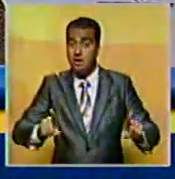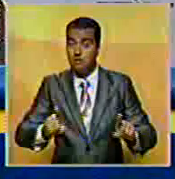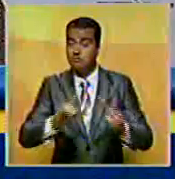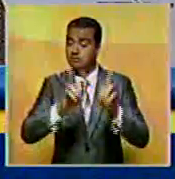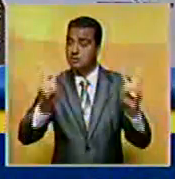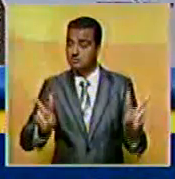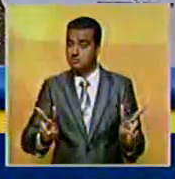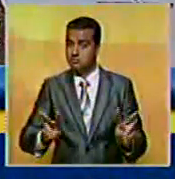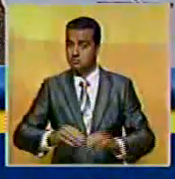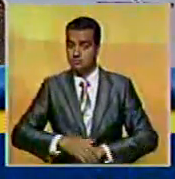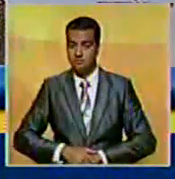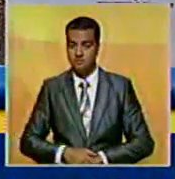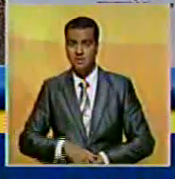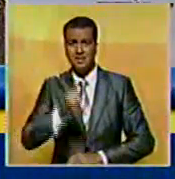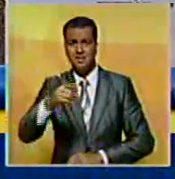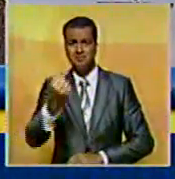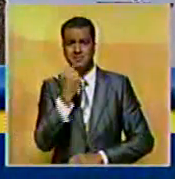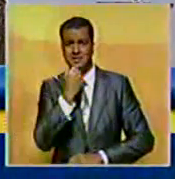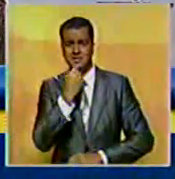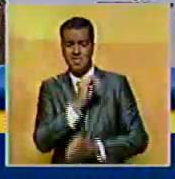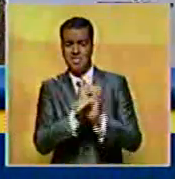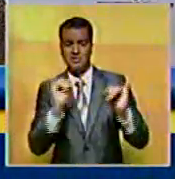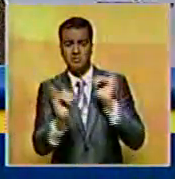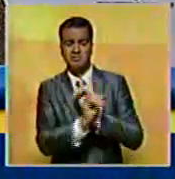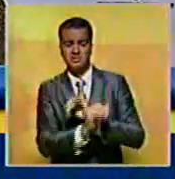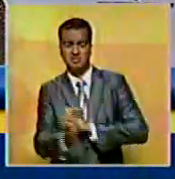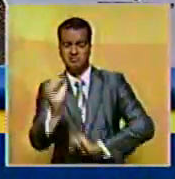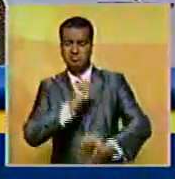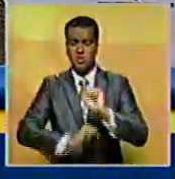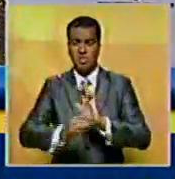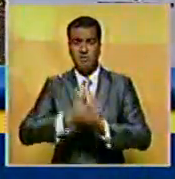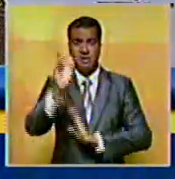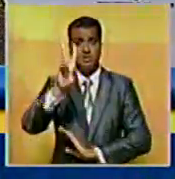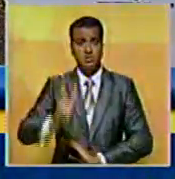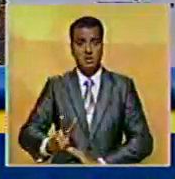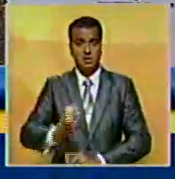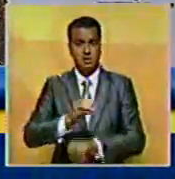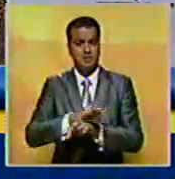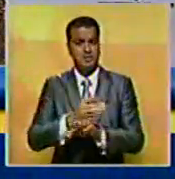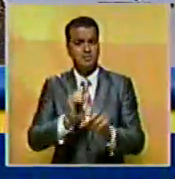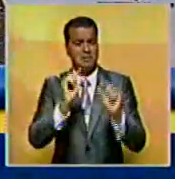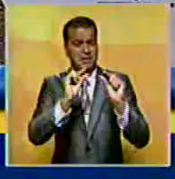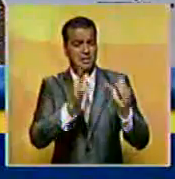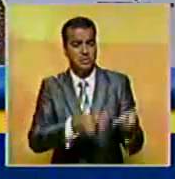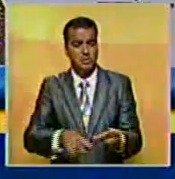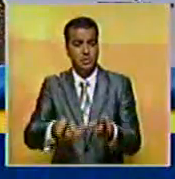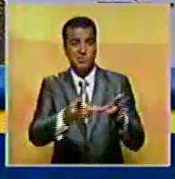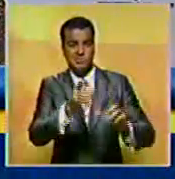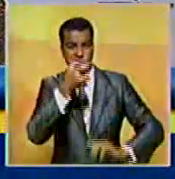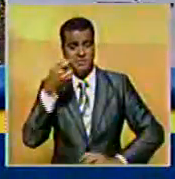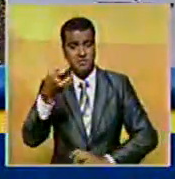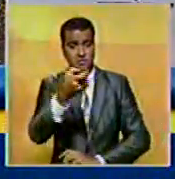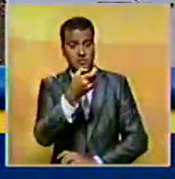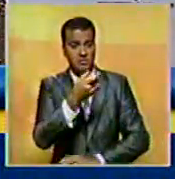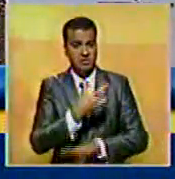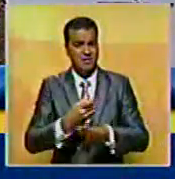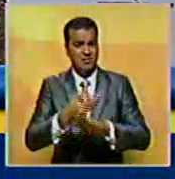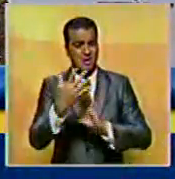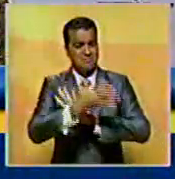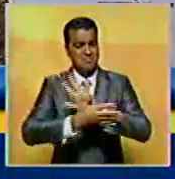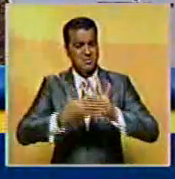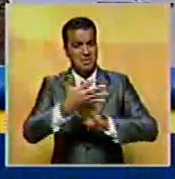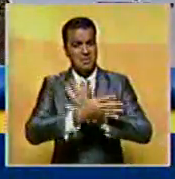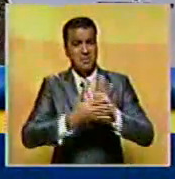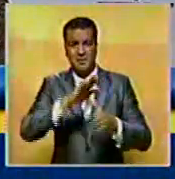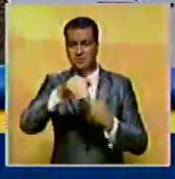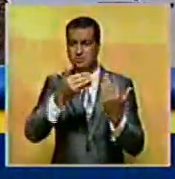una campaña de desprestigio a nivel internacional, producto de que a su juicio es un pequeño sector de la población quien busca generar